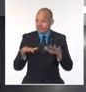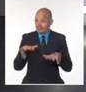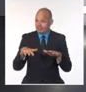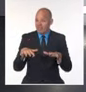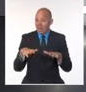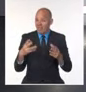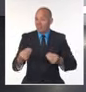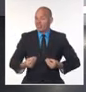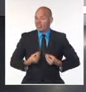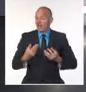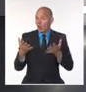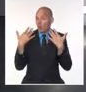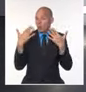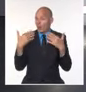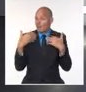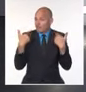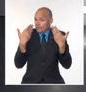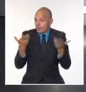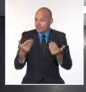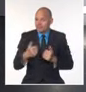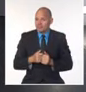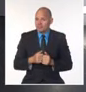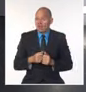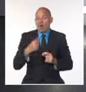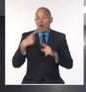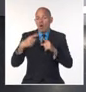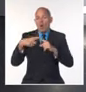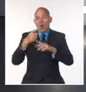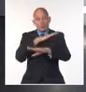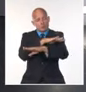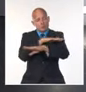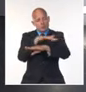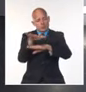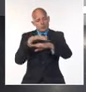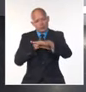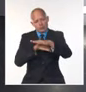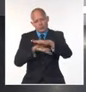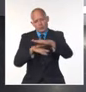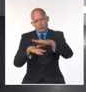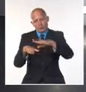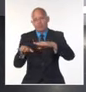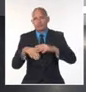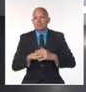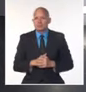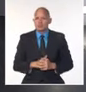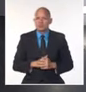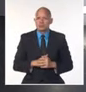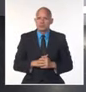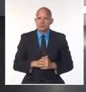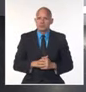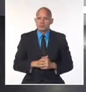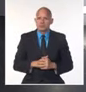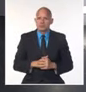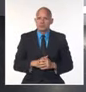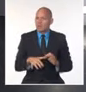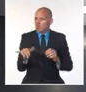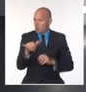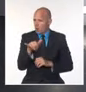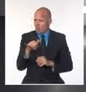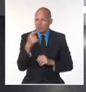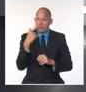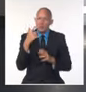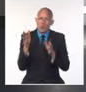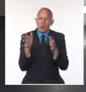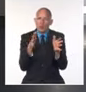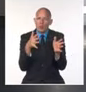tranquila en todos nuestros litorales y solo habrá poco oaje en la costa Sur Oriental se impondrán las brisas marinas en horas de la